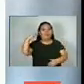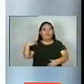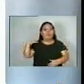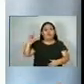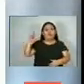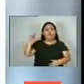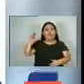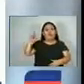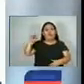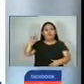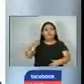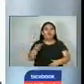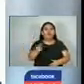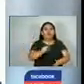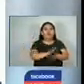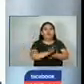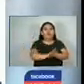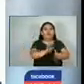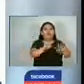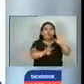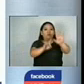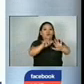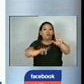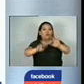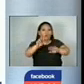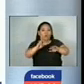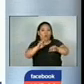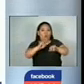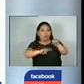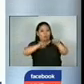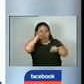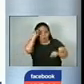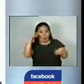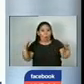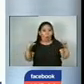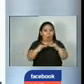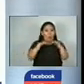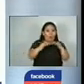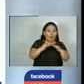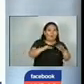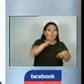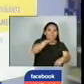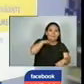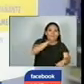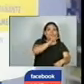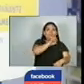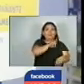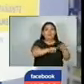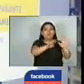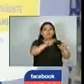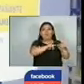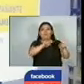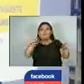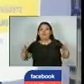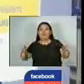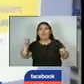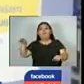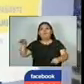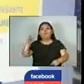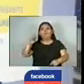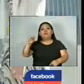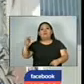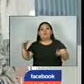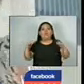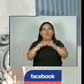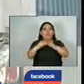Navarrete con 912 dólares por desempeñar simultáneamente labores de marzo de 2017 a marzo de 2022